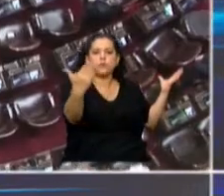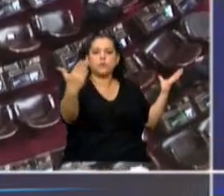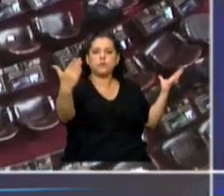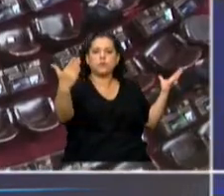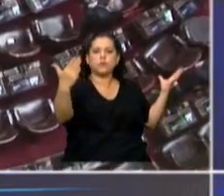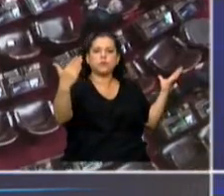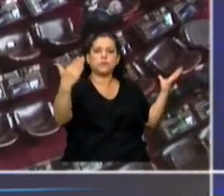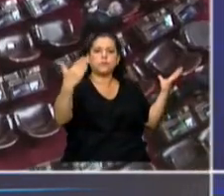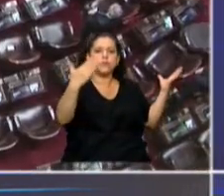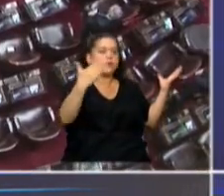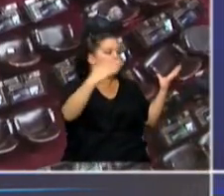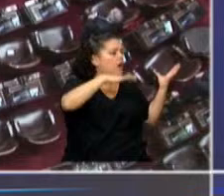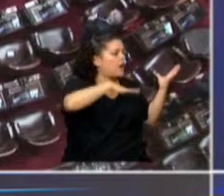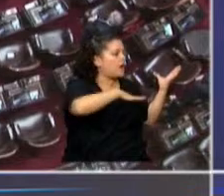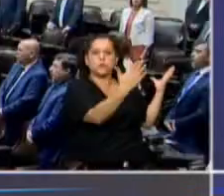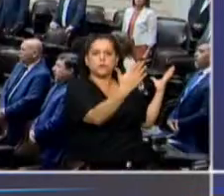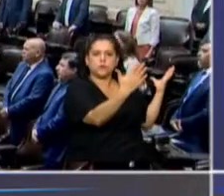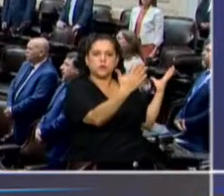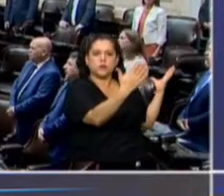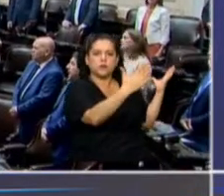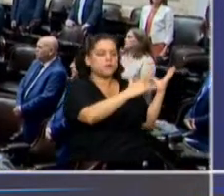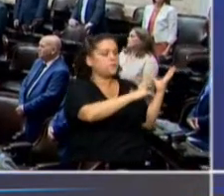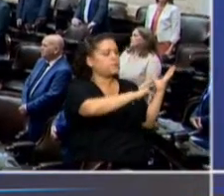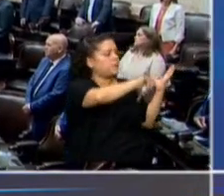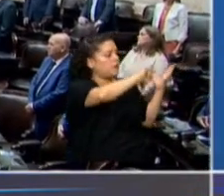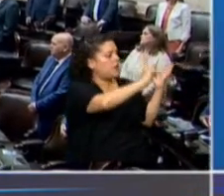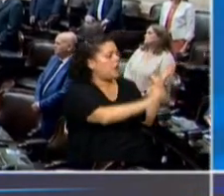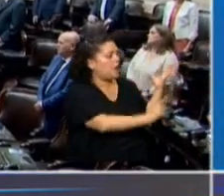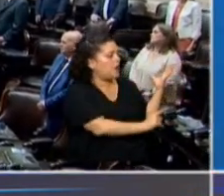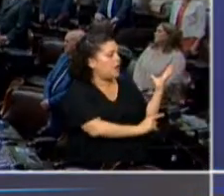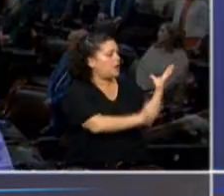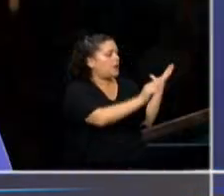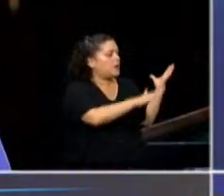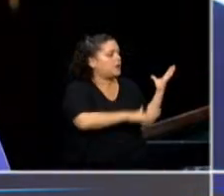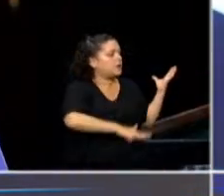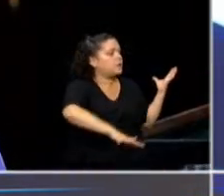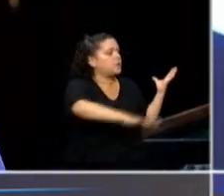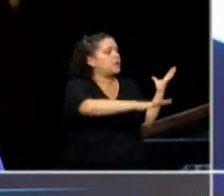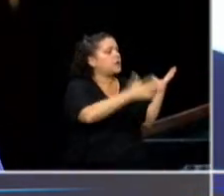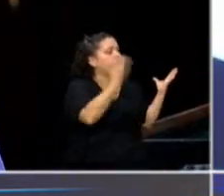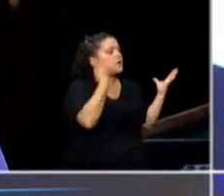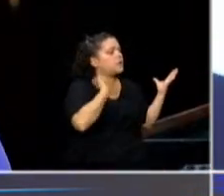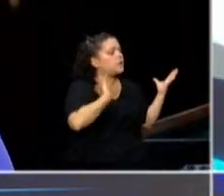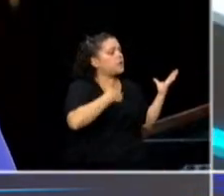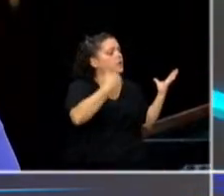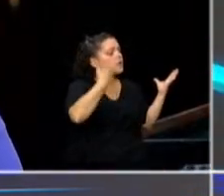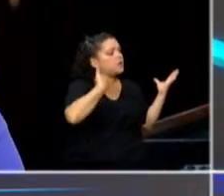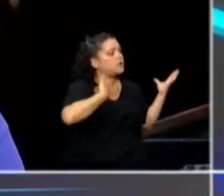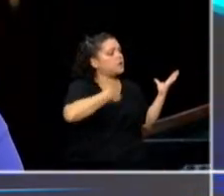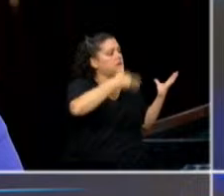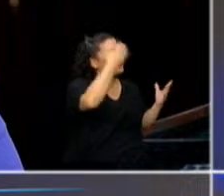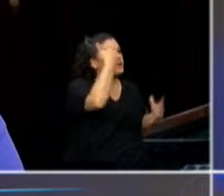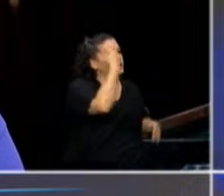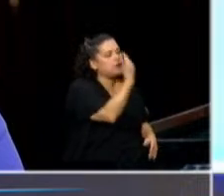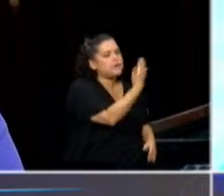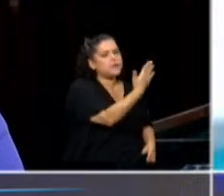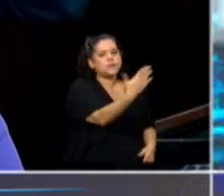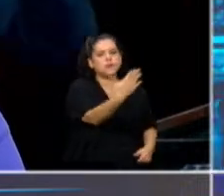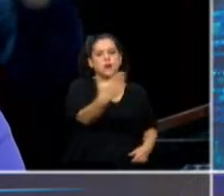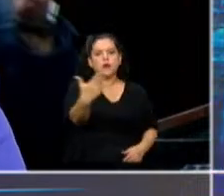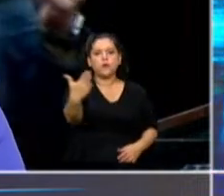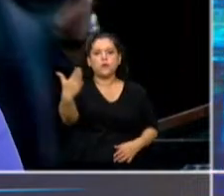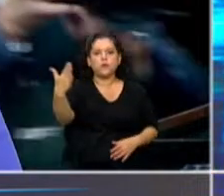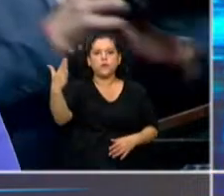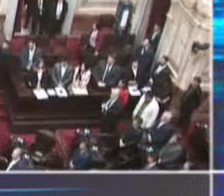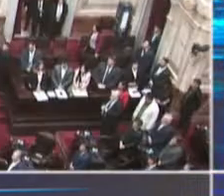López Murphy para advertir que él se abstenía. Exactamente. Pero después, bueno, todos levantaron la mano y no me acuerdo si justo en ese momento estaba o no, puede